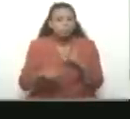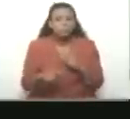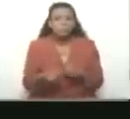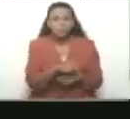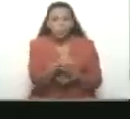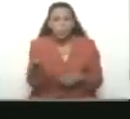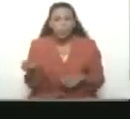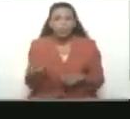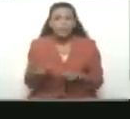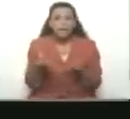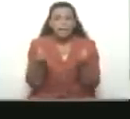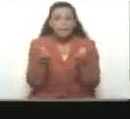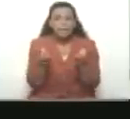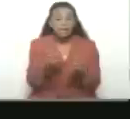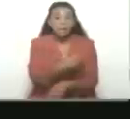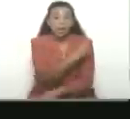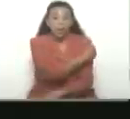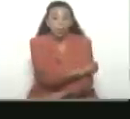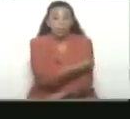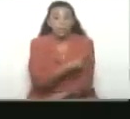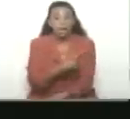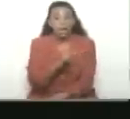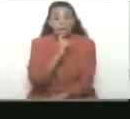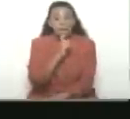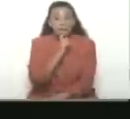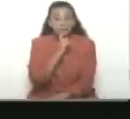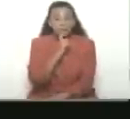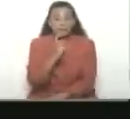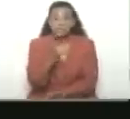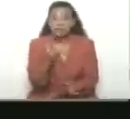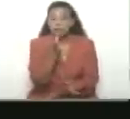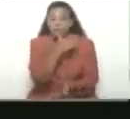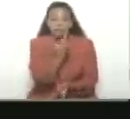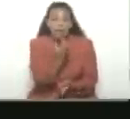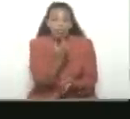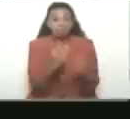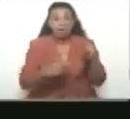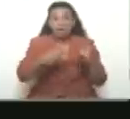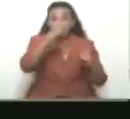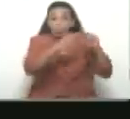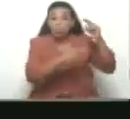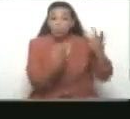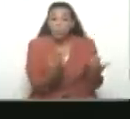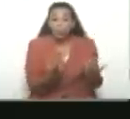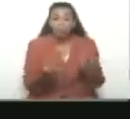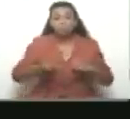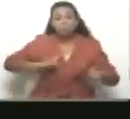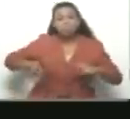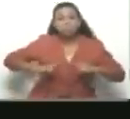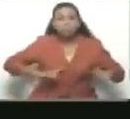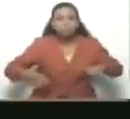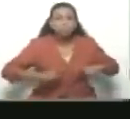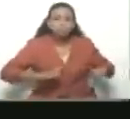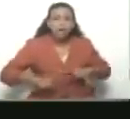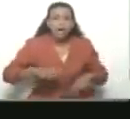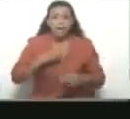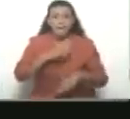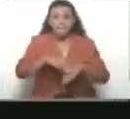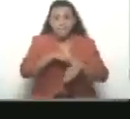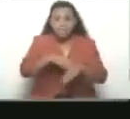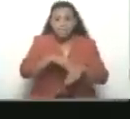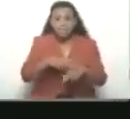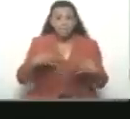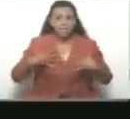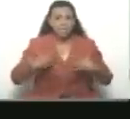le dijo surgió el tema del hospital y este hospital no hicimos pues las coordinaciones la ministra los